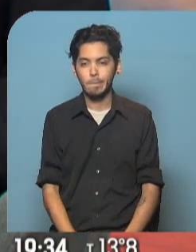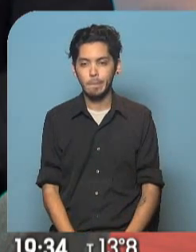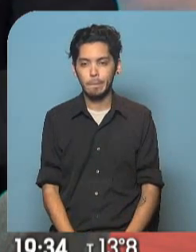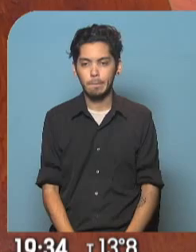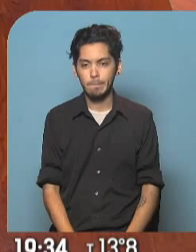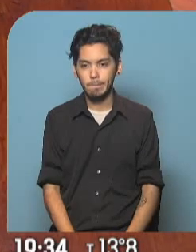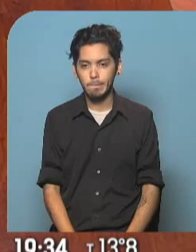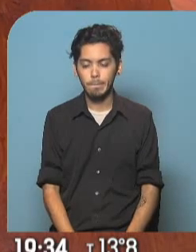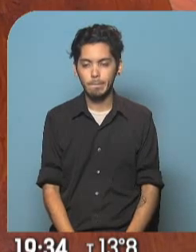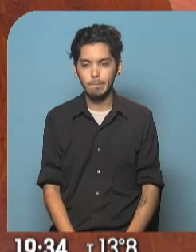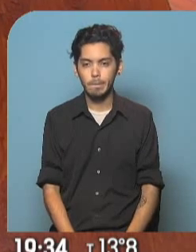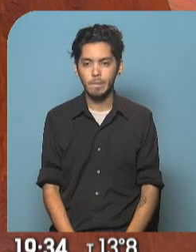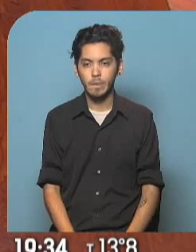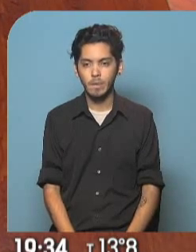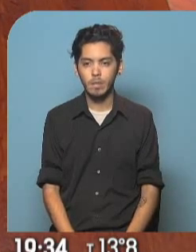estaciones